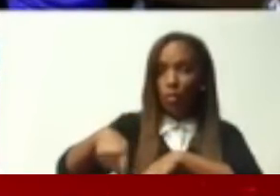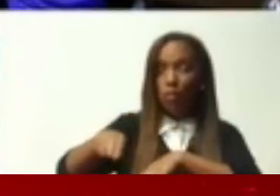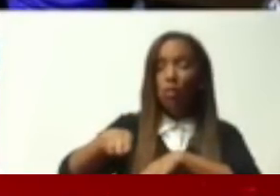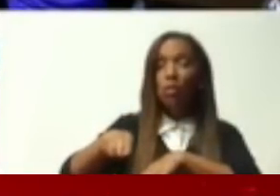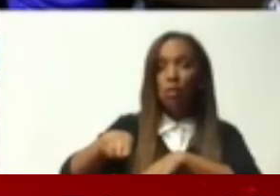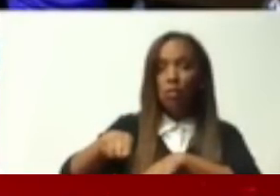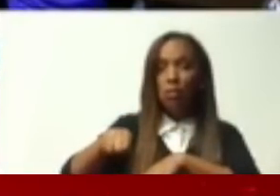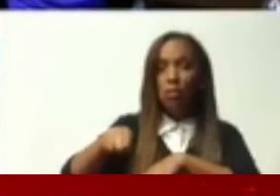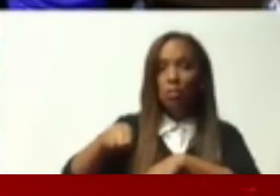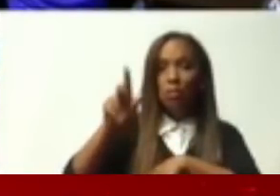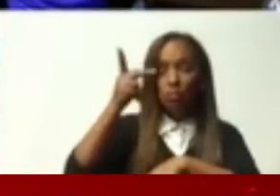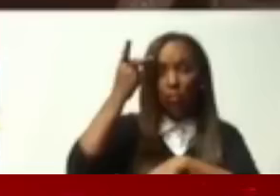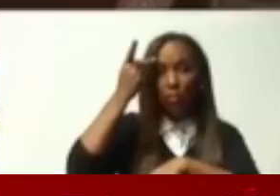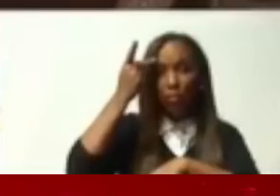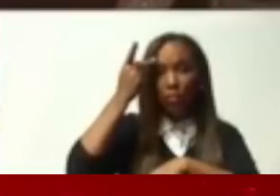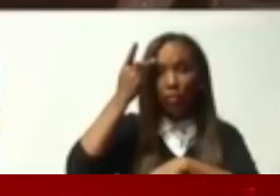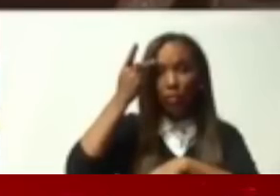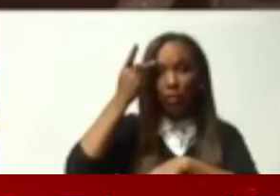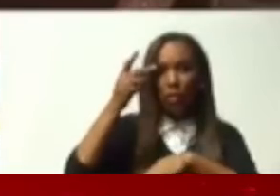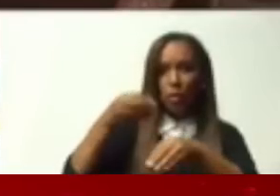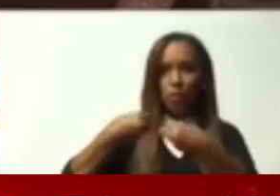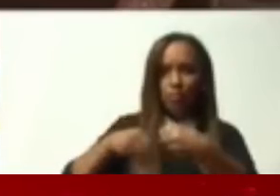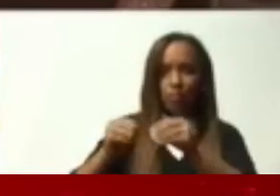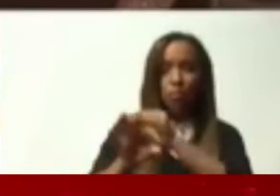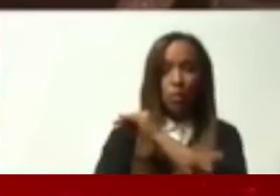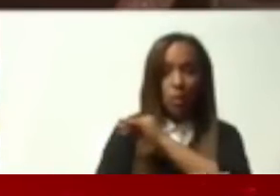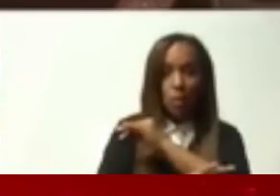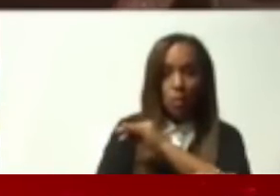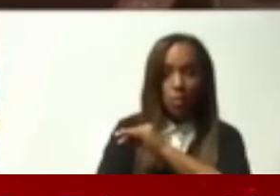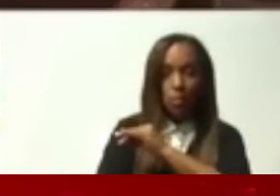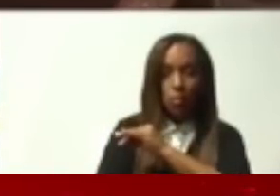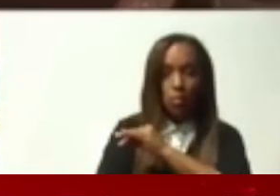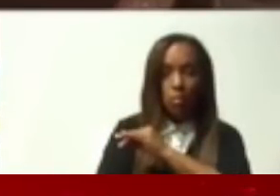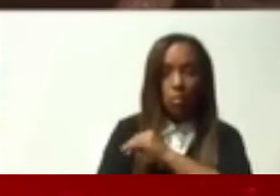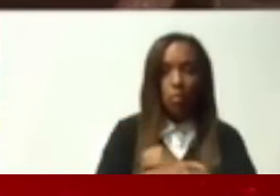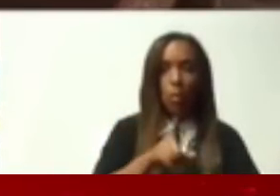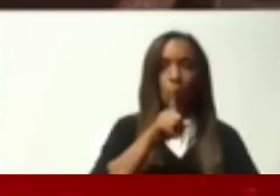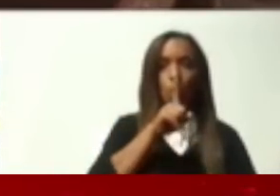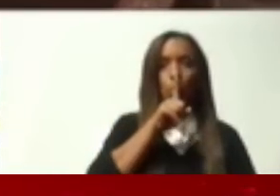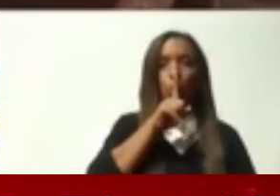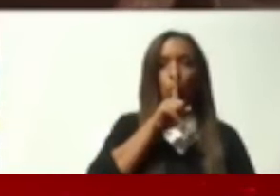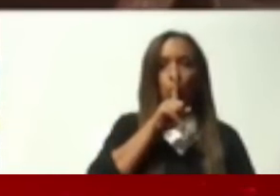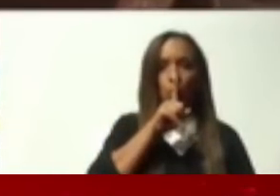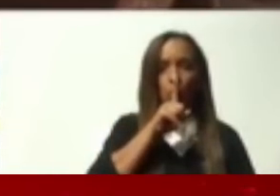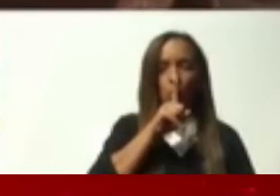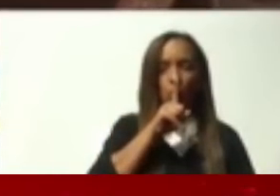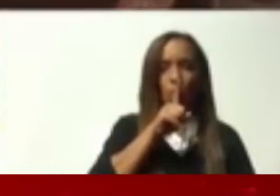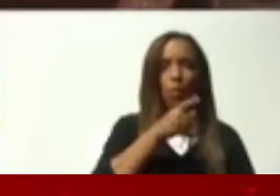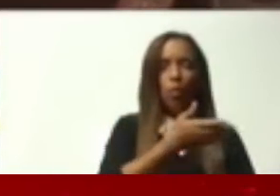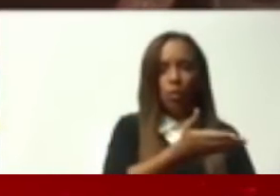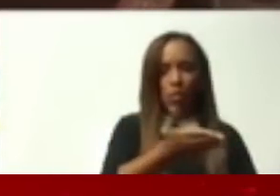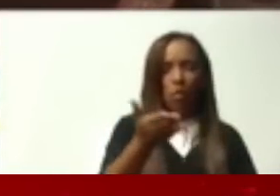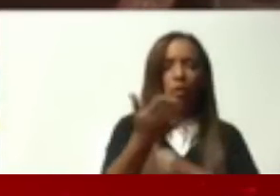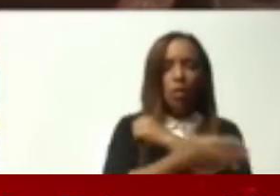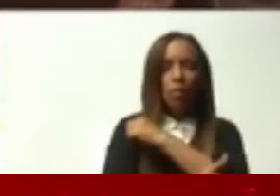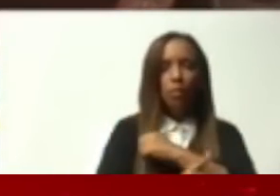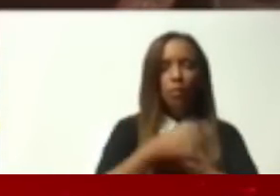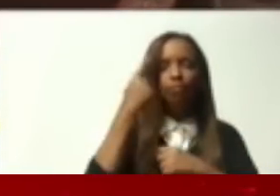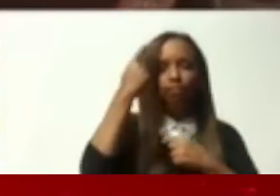Someto a votación la renuncia del como diputado del señor Miguel